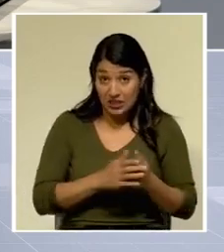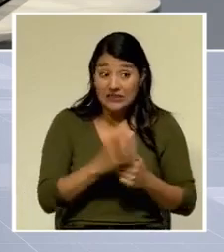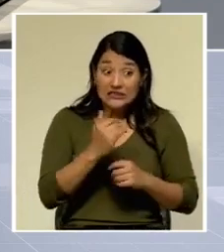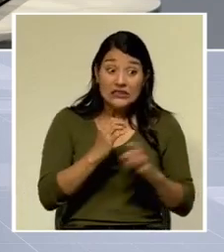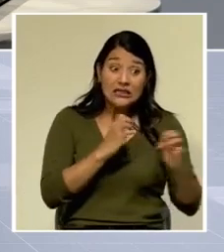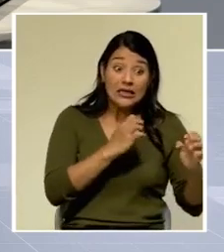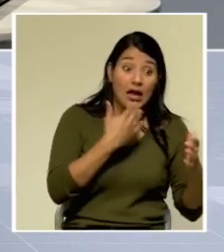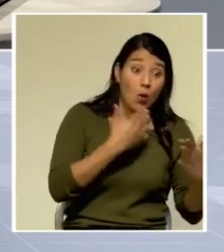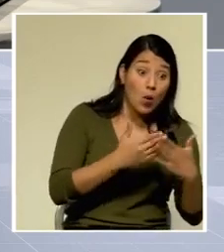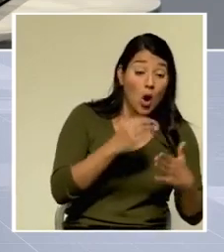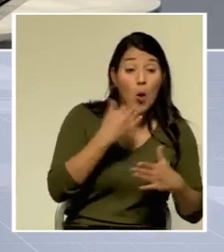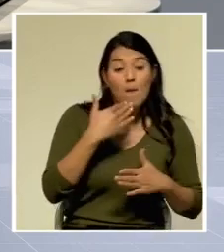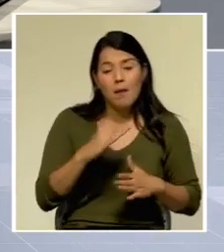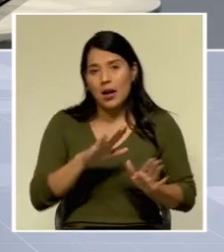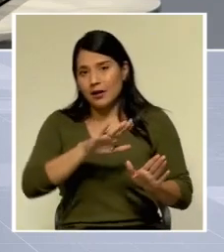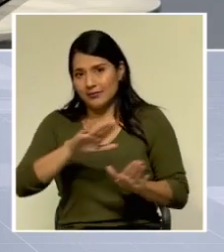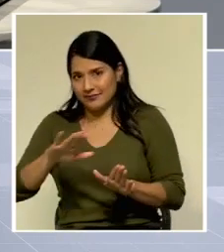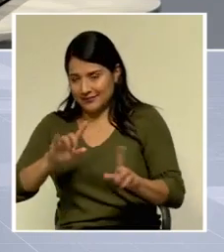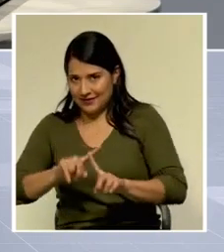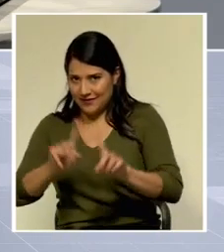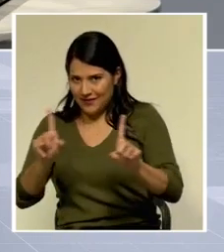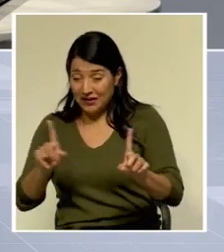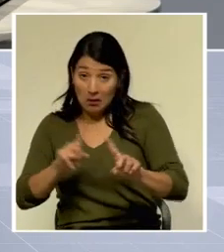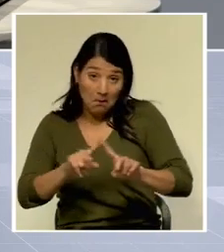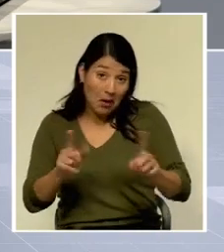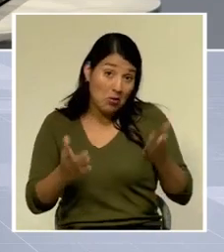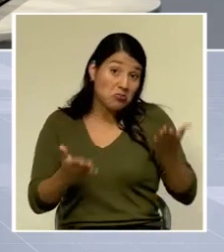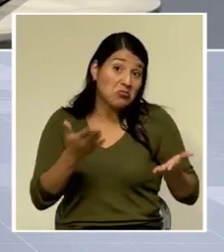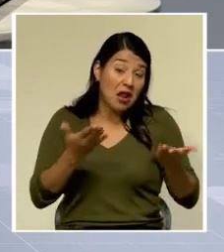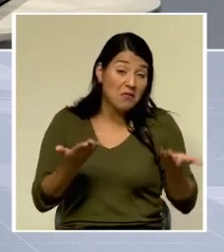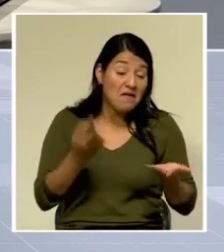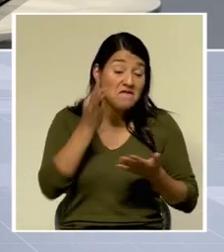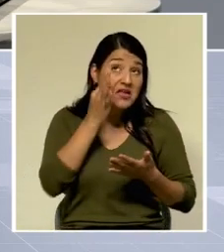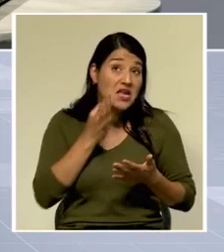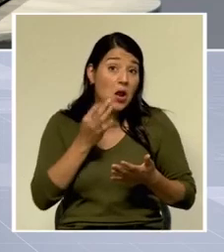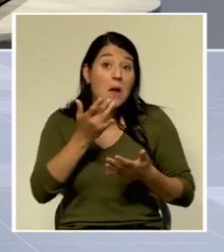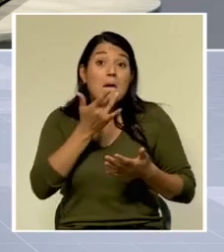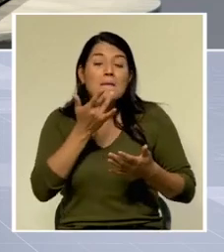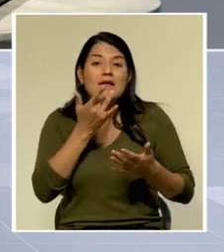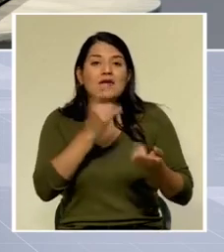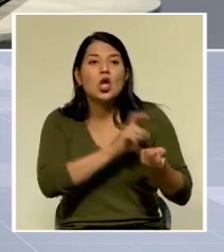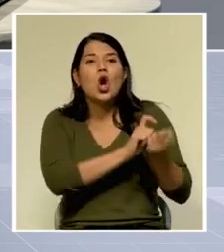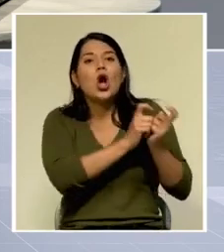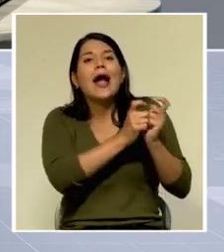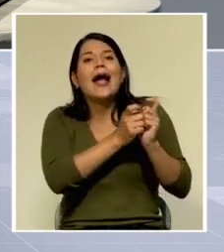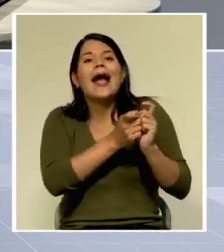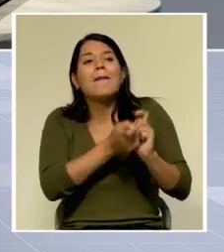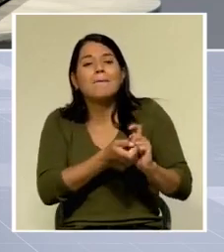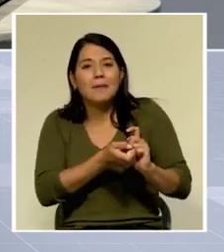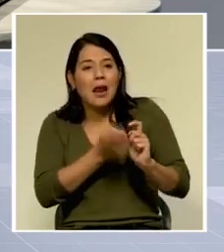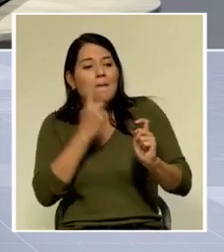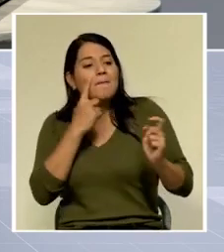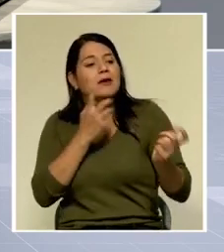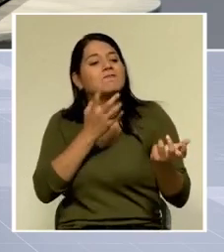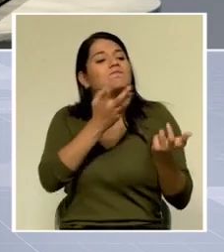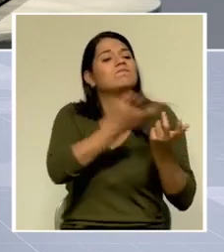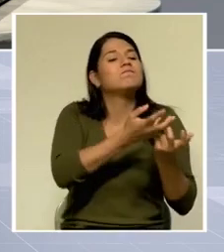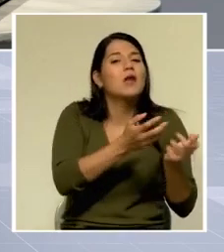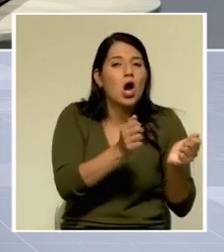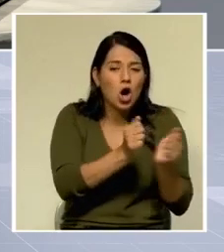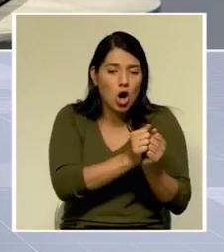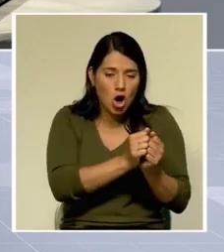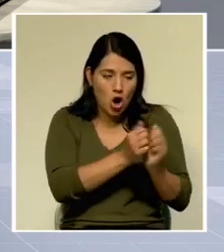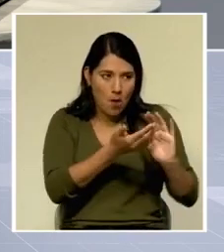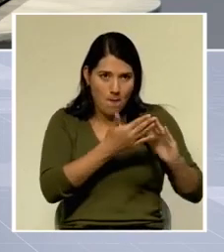tema, pero no podría ser que se hayan decantado por el electorado más conservador y desdeñado